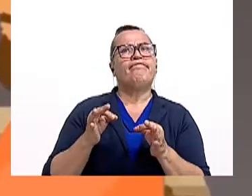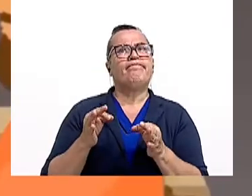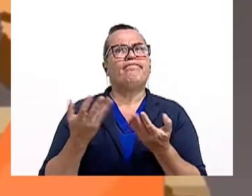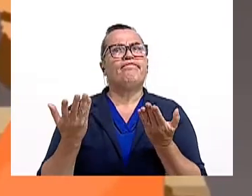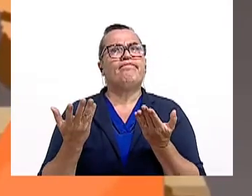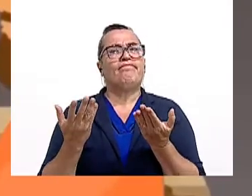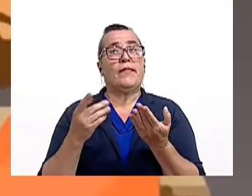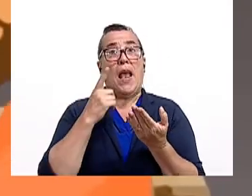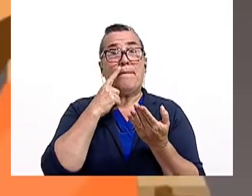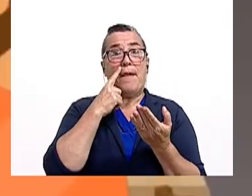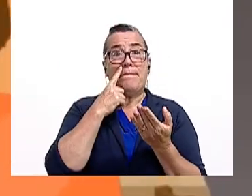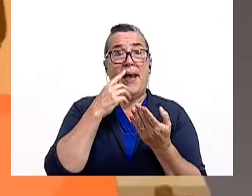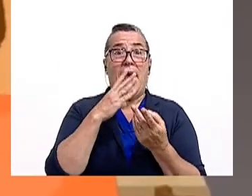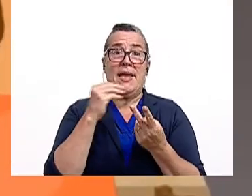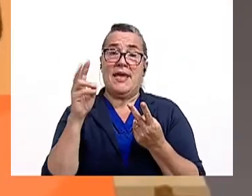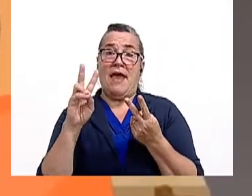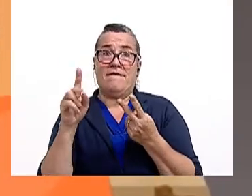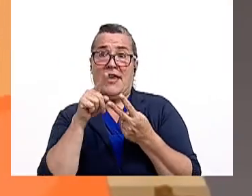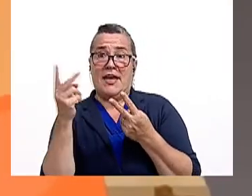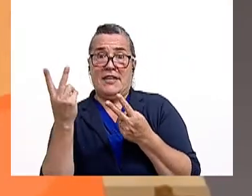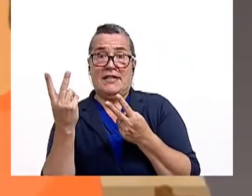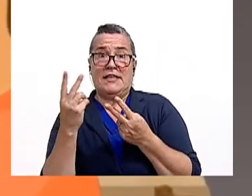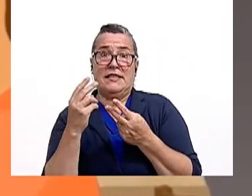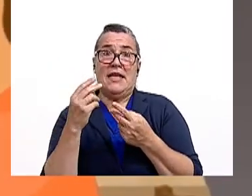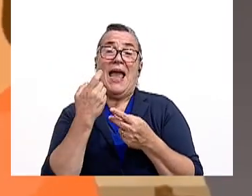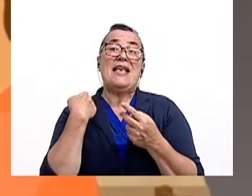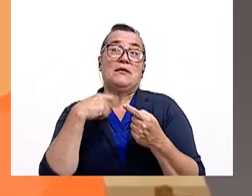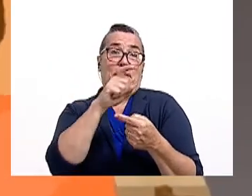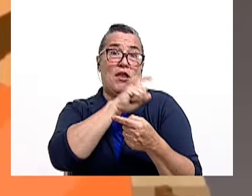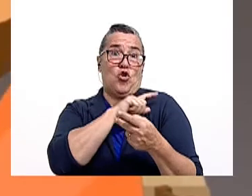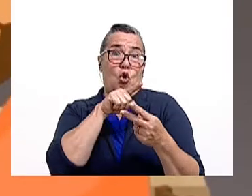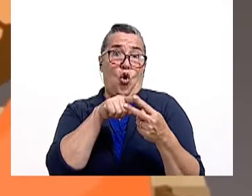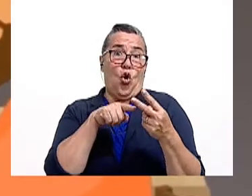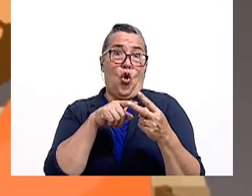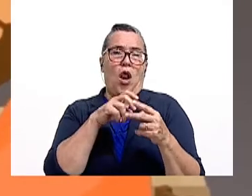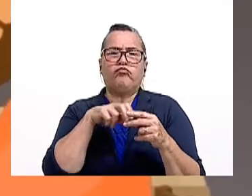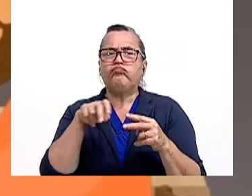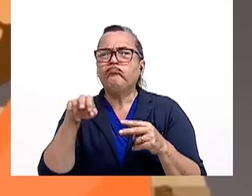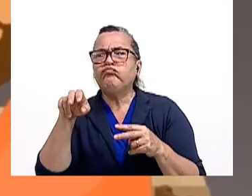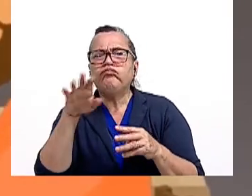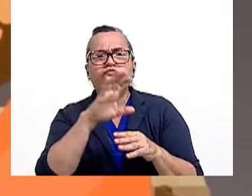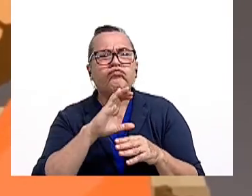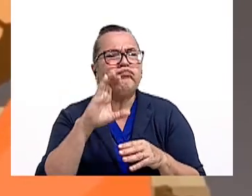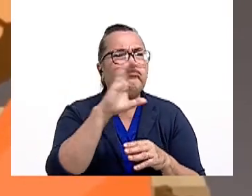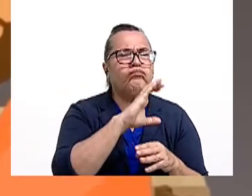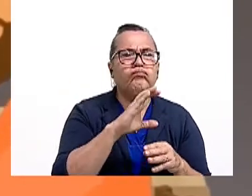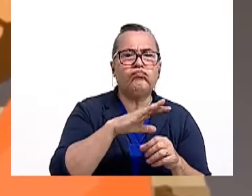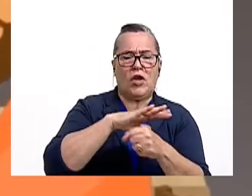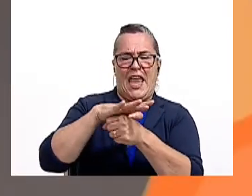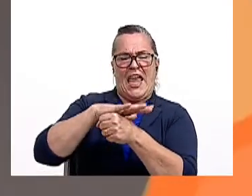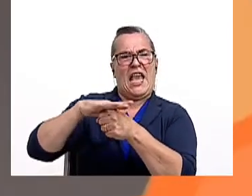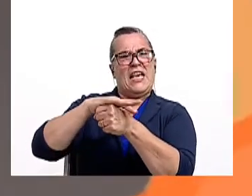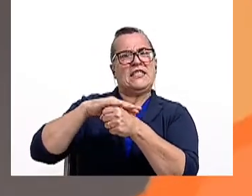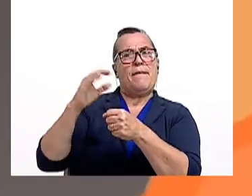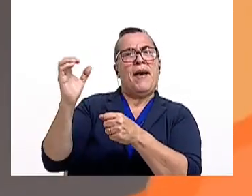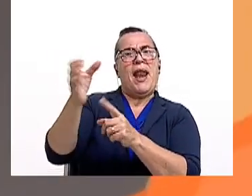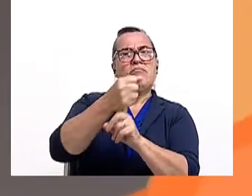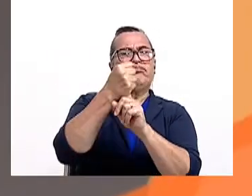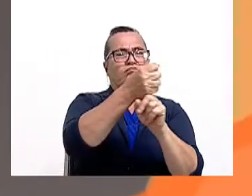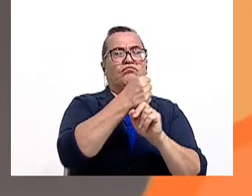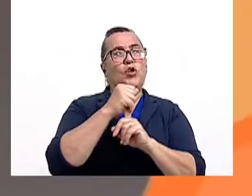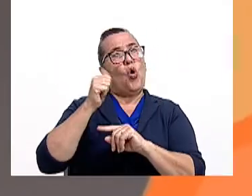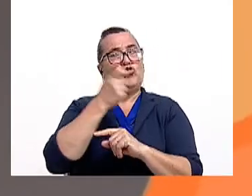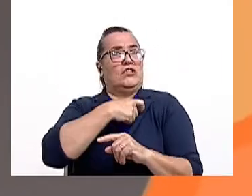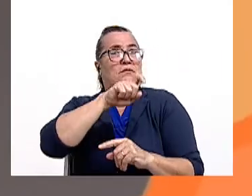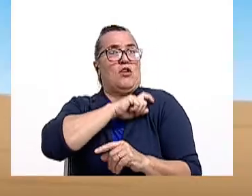al padre de Viernes como a este español a recorrer la isla a ver si pueden rescatar a los otros españoles que